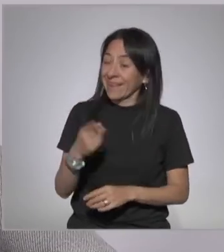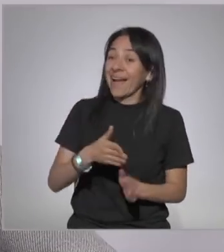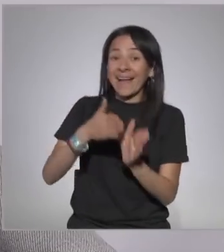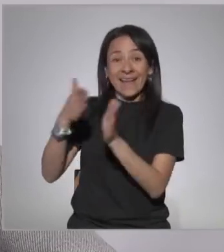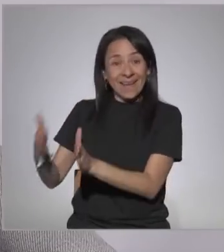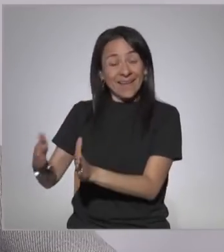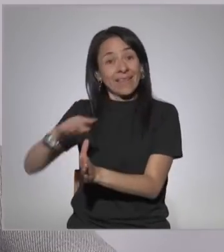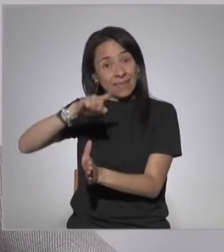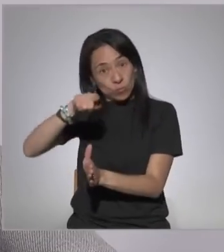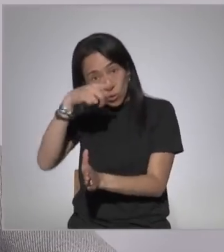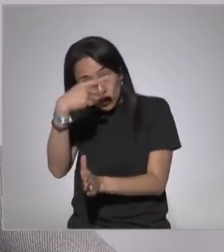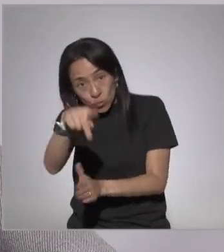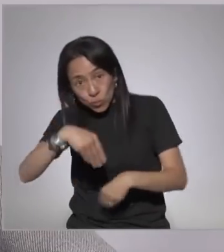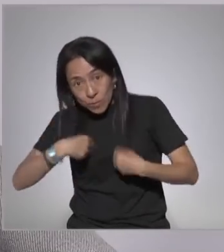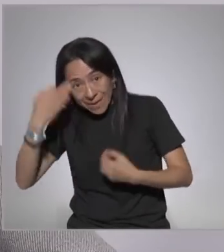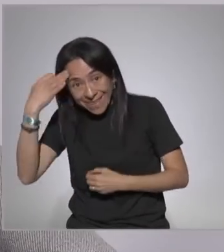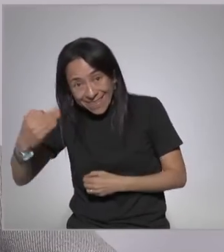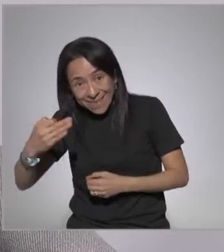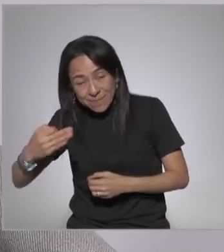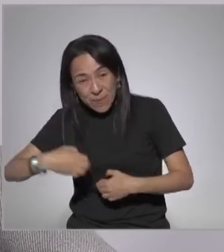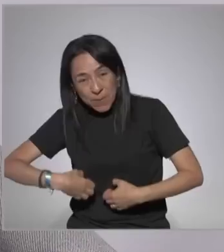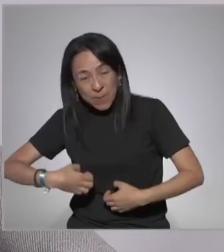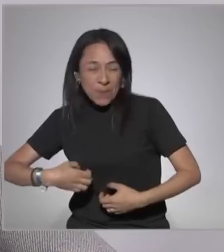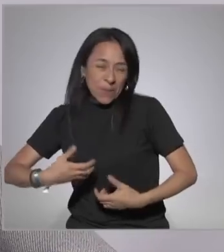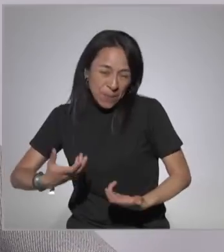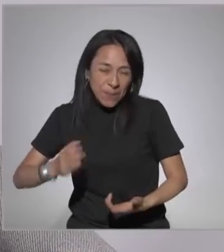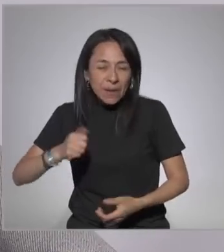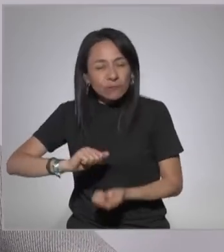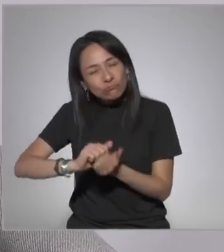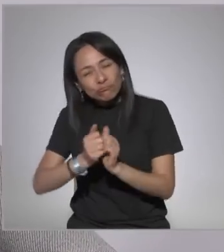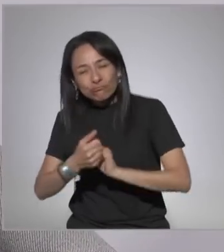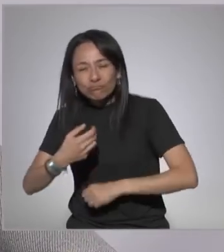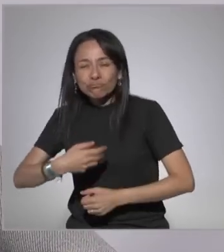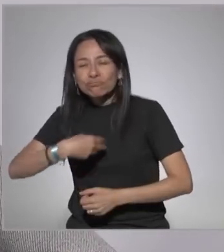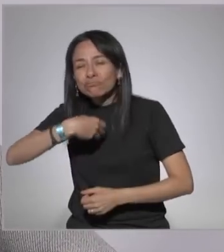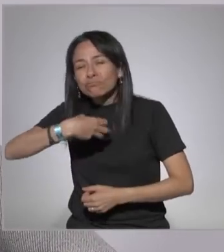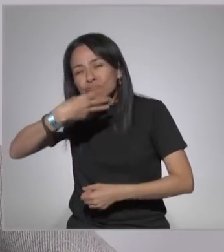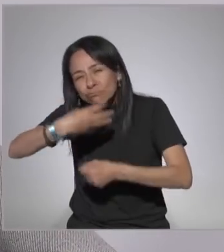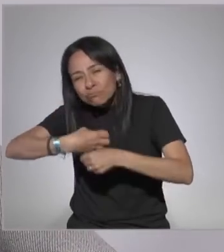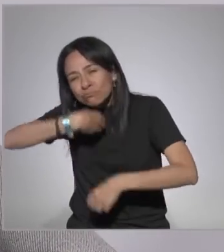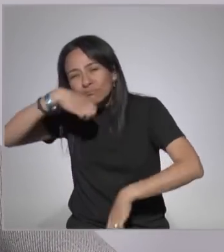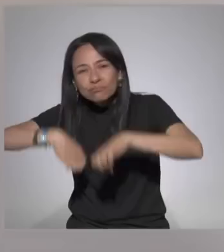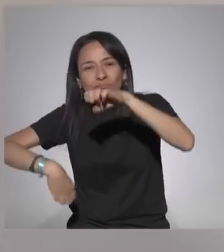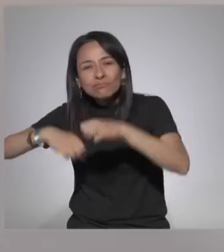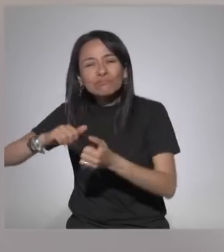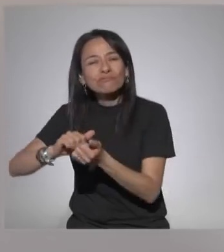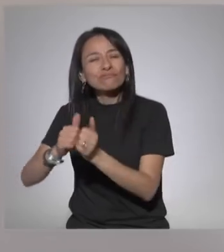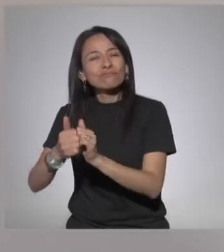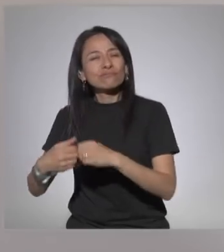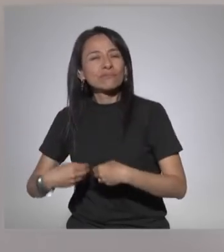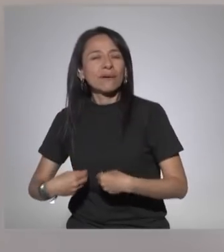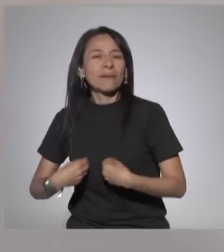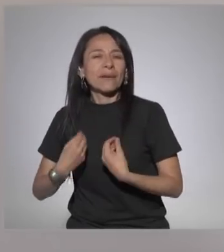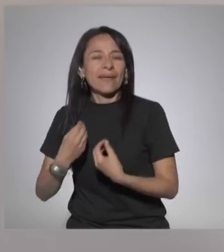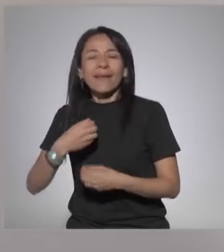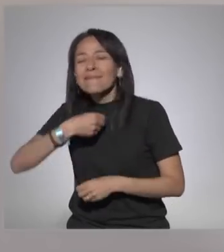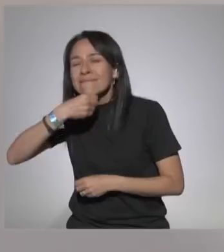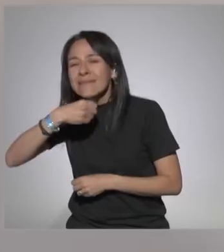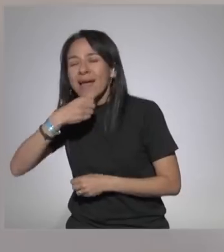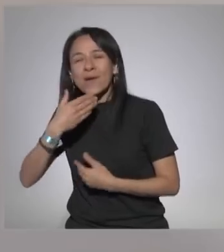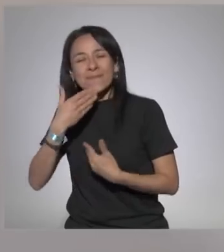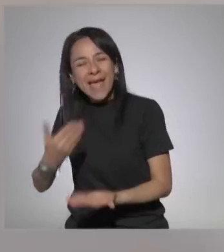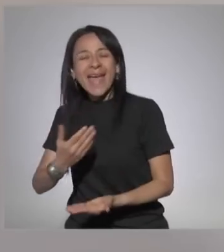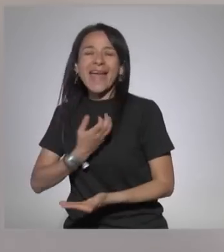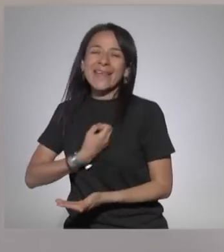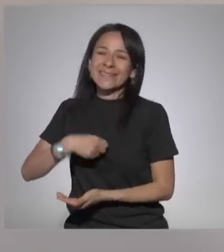saludable. Pero, ¿qué es el envejecimiento exitoso y saludable? Porque hay muchas veces que la mayor parte de